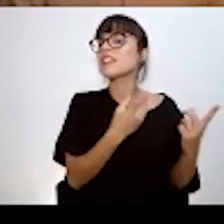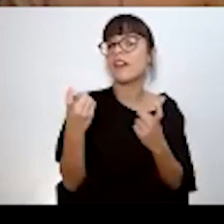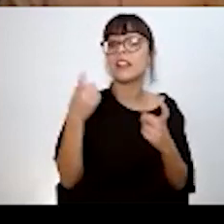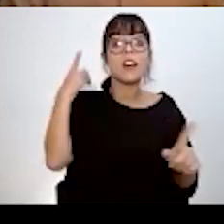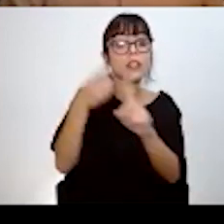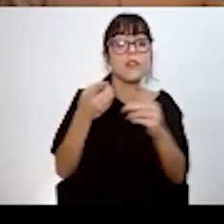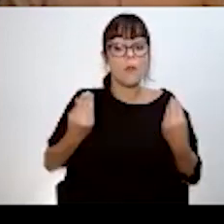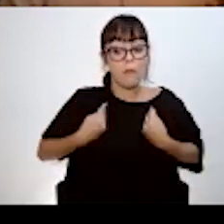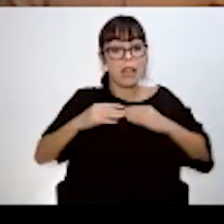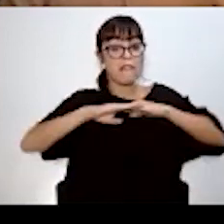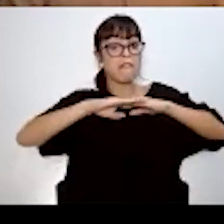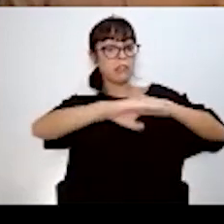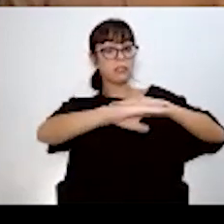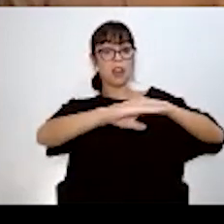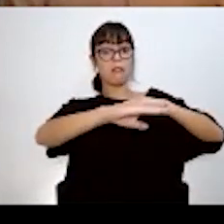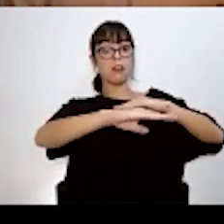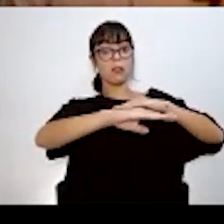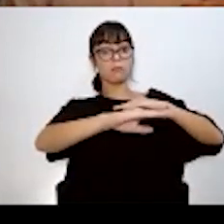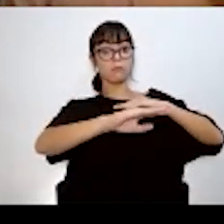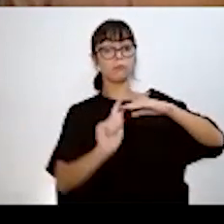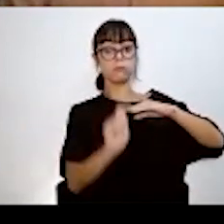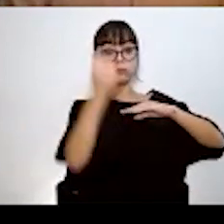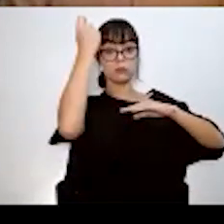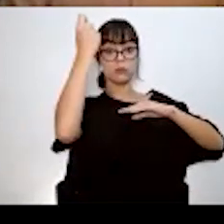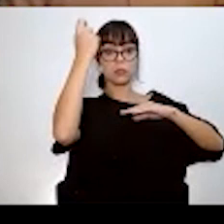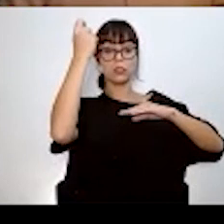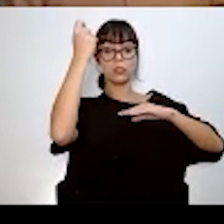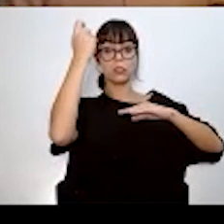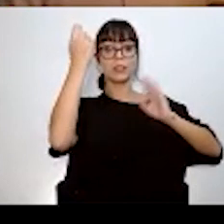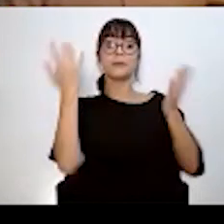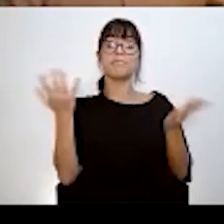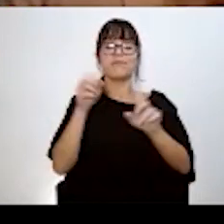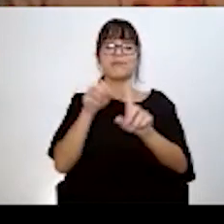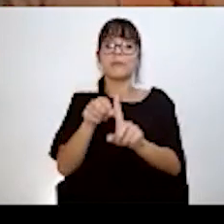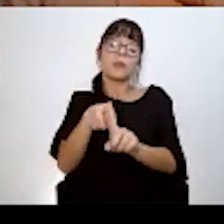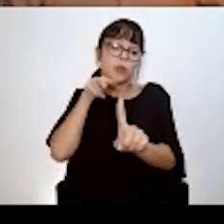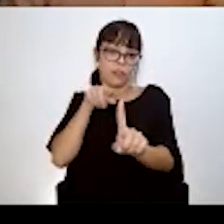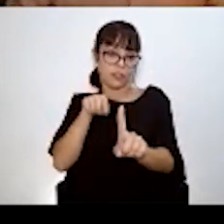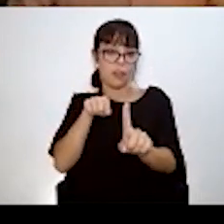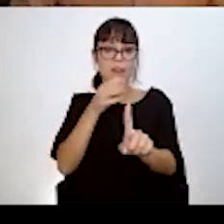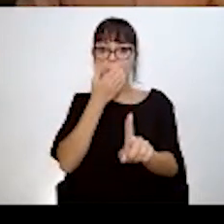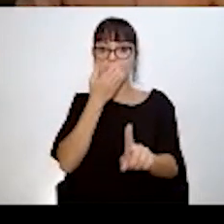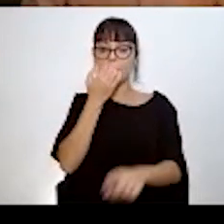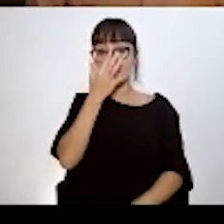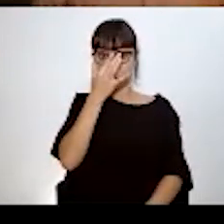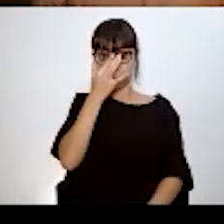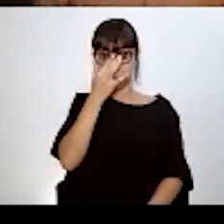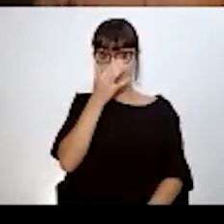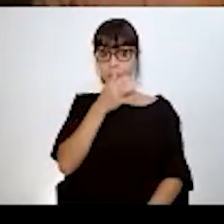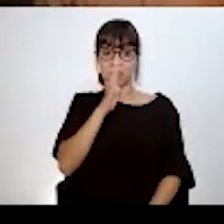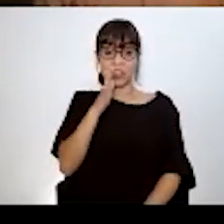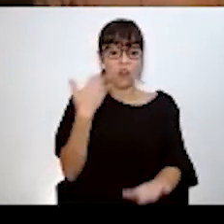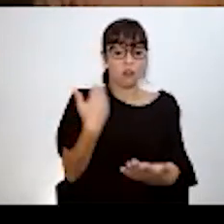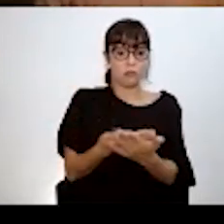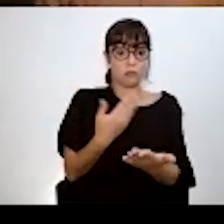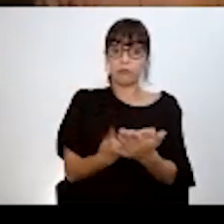este territorio? Desde este punto de vista, lo único que se plantea ante la falta de evidencias escritas y documentales